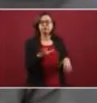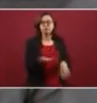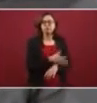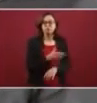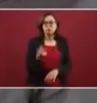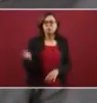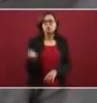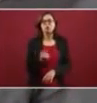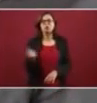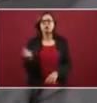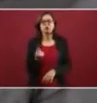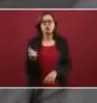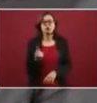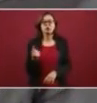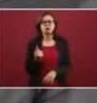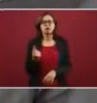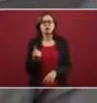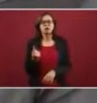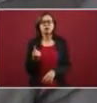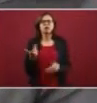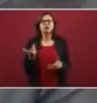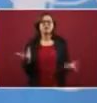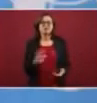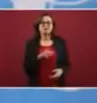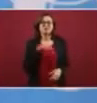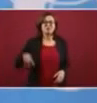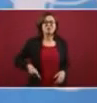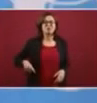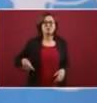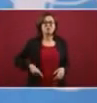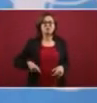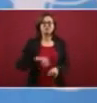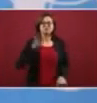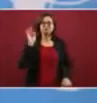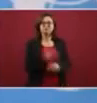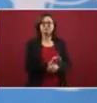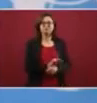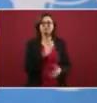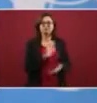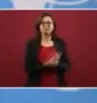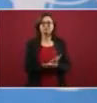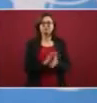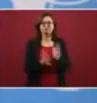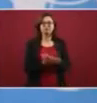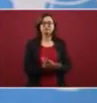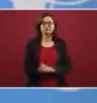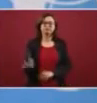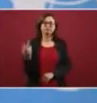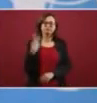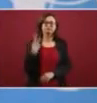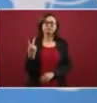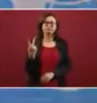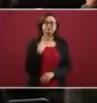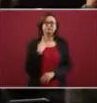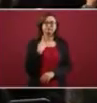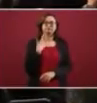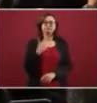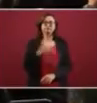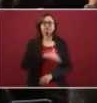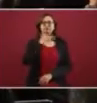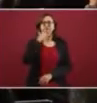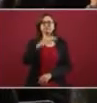produjo al amparo del poder público, del poder político y mediante la